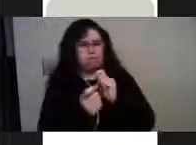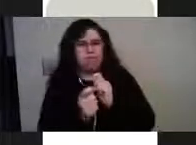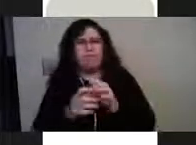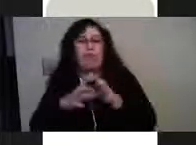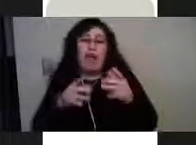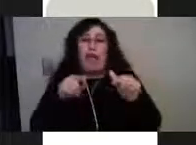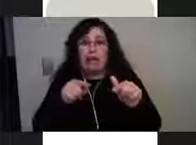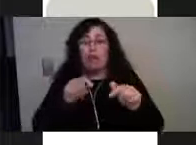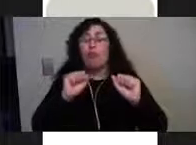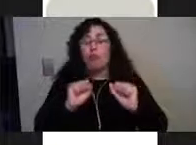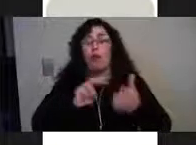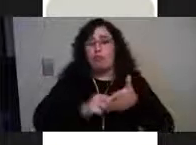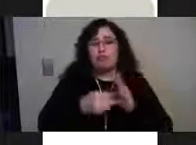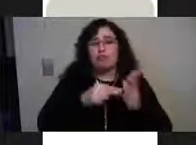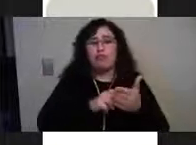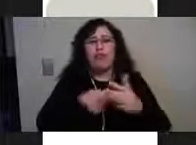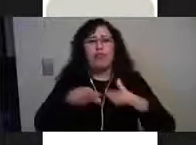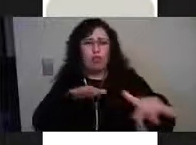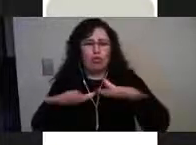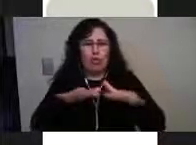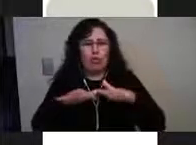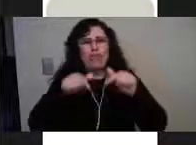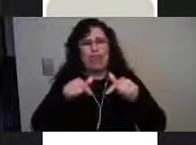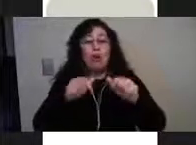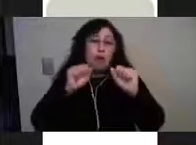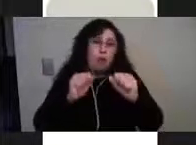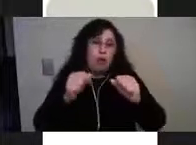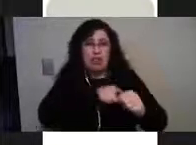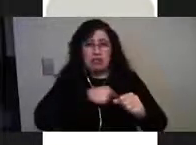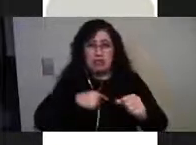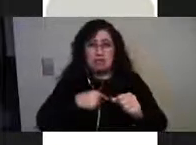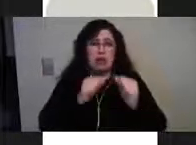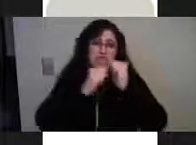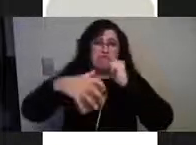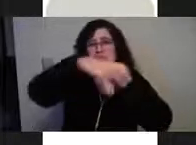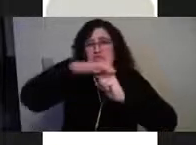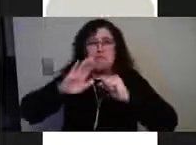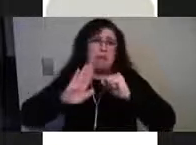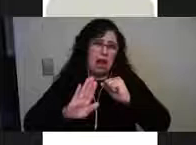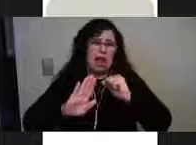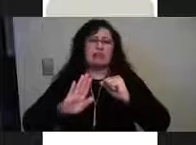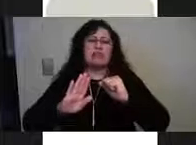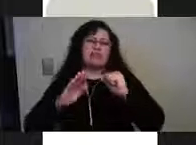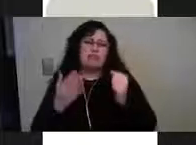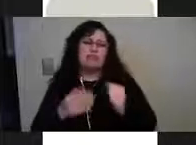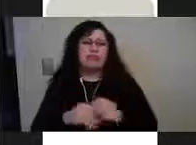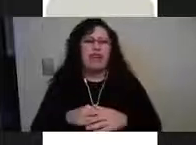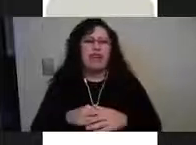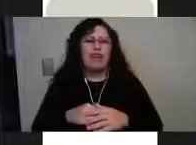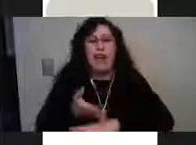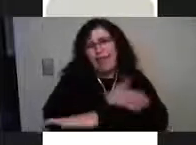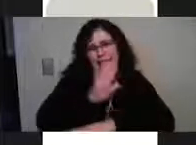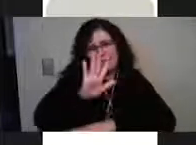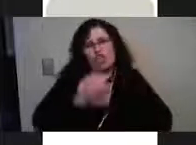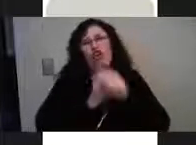que puede tipificarse como una parálisis cerebral si es antes de los 5 años de edad. ¿De acuerdo? Entonces, como